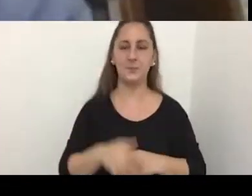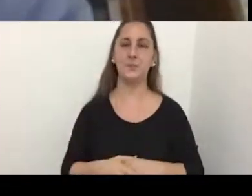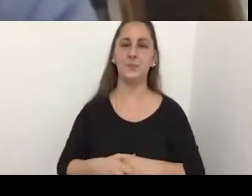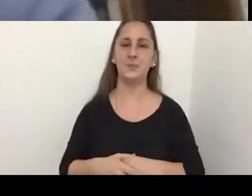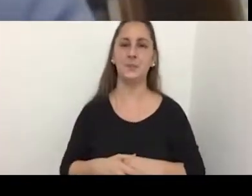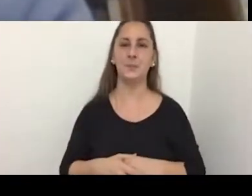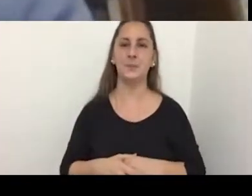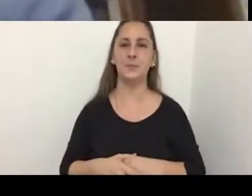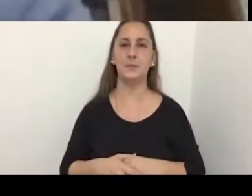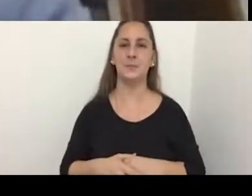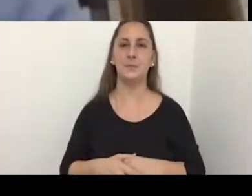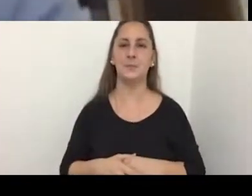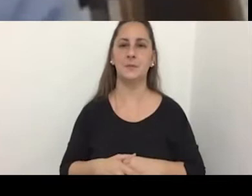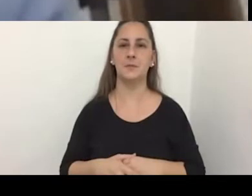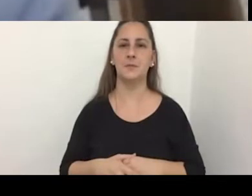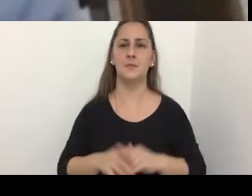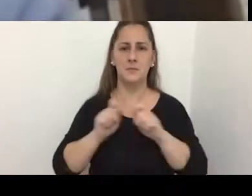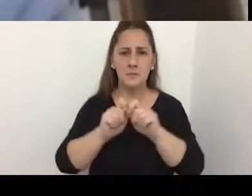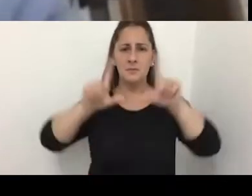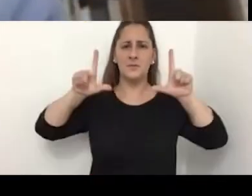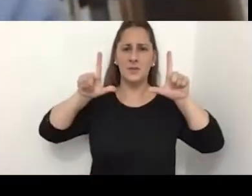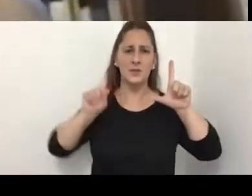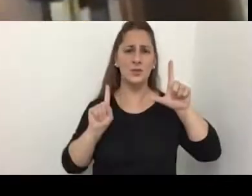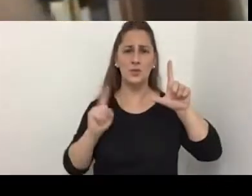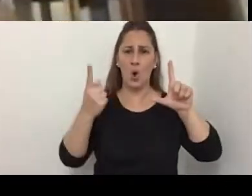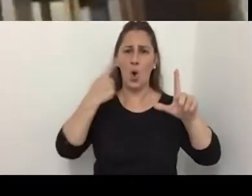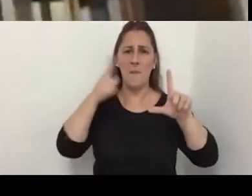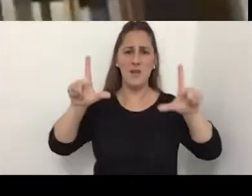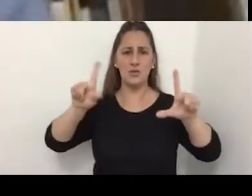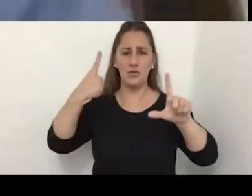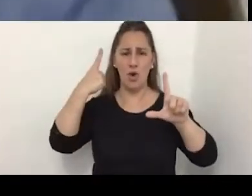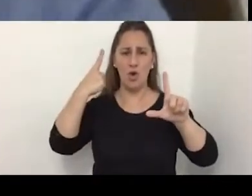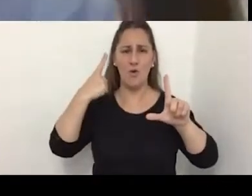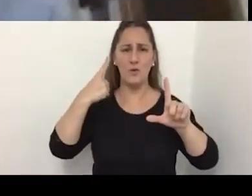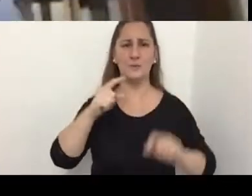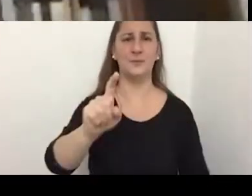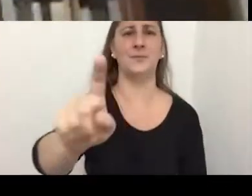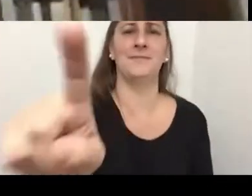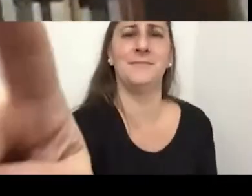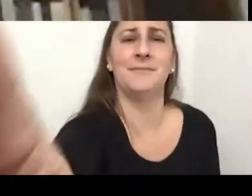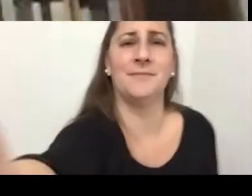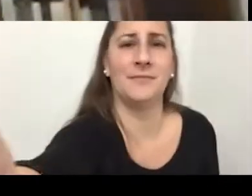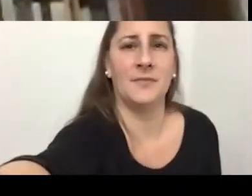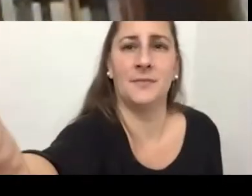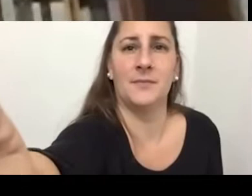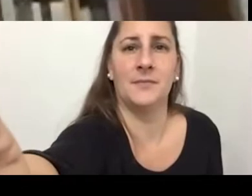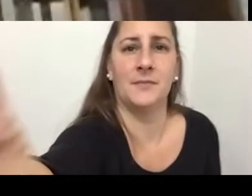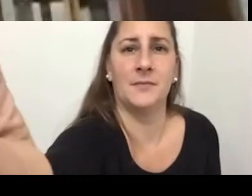me ampliaron la imagen, me veo a mí solo ahí prácticamente, veo a poquitos o poquitas,